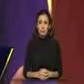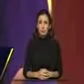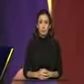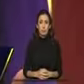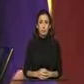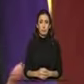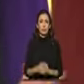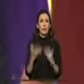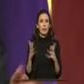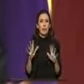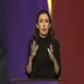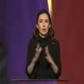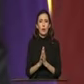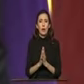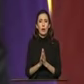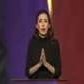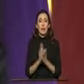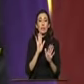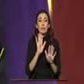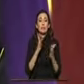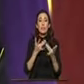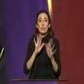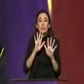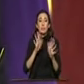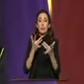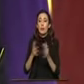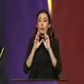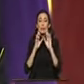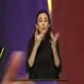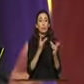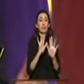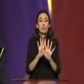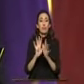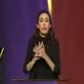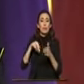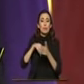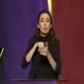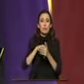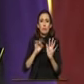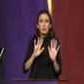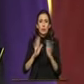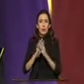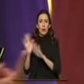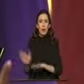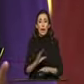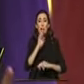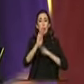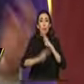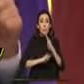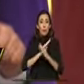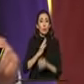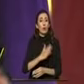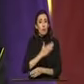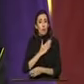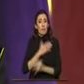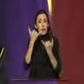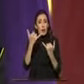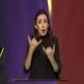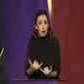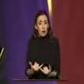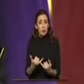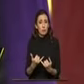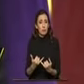Ya no hay excusas para dejar de invertir en Ecuador. El mundo confía en nosotros. El momento es